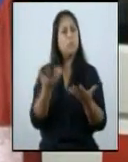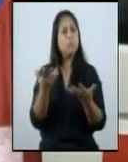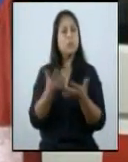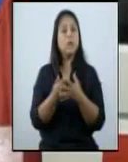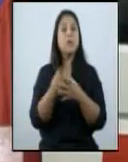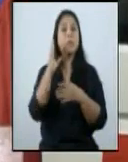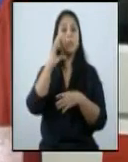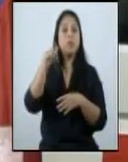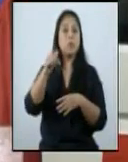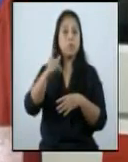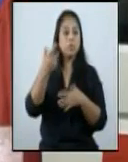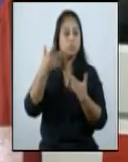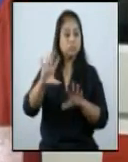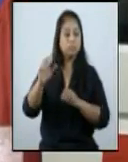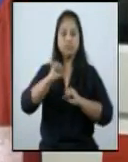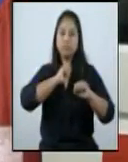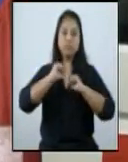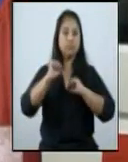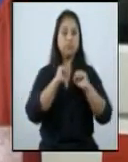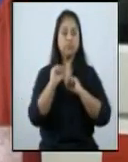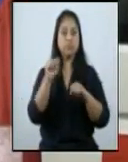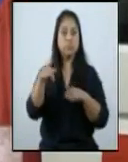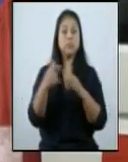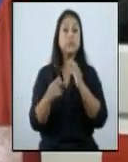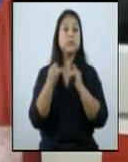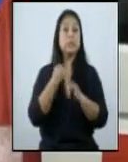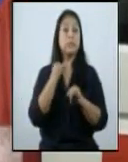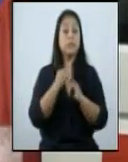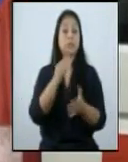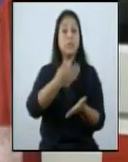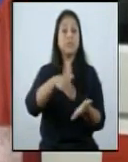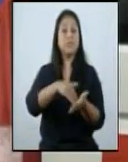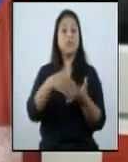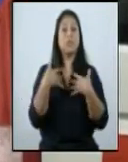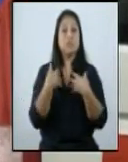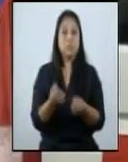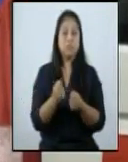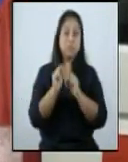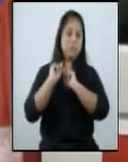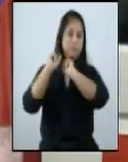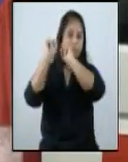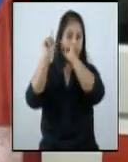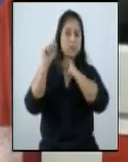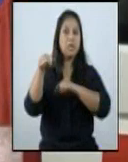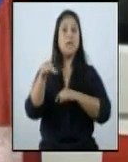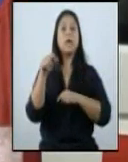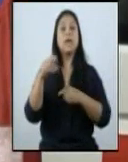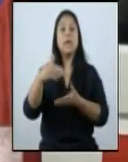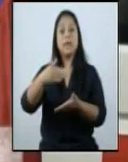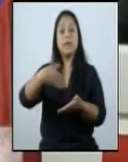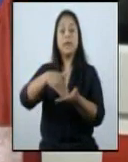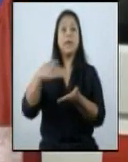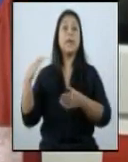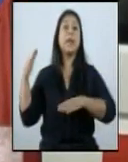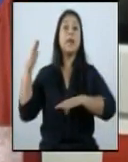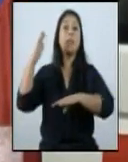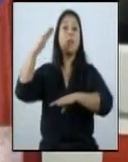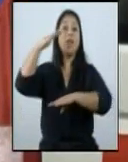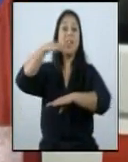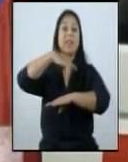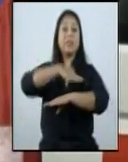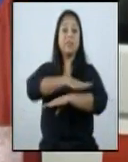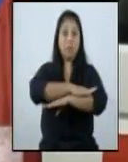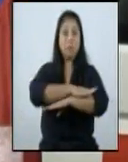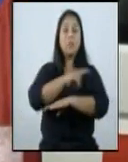estamos corriendo para poder terminar con el centro de salud que estará ubicado en el aeropuerto de Guatemala, con el cual